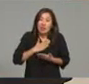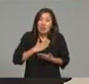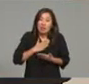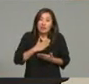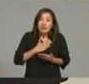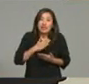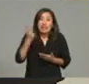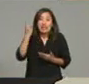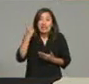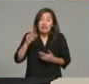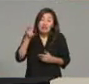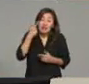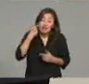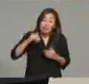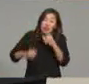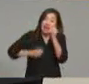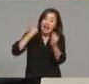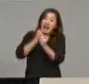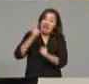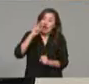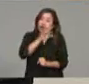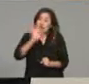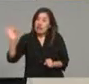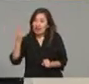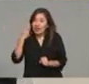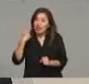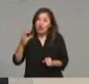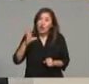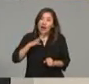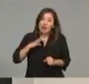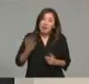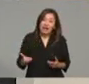intentemos vivir hasta los 100 años tenían viejos amigos